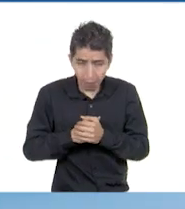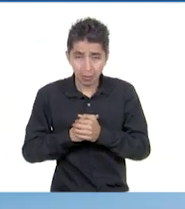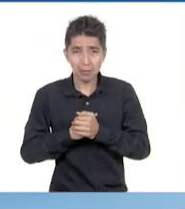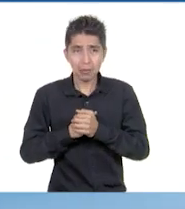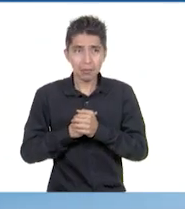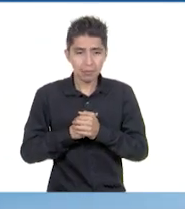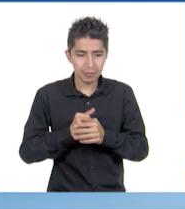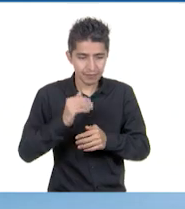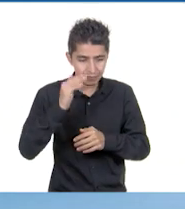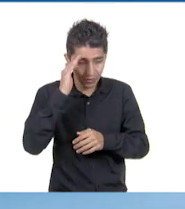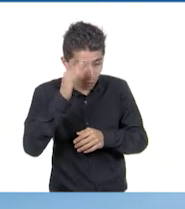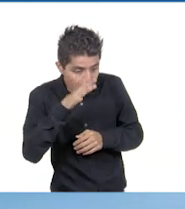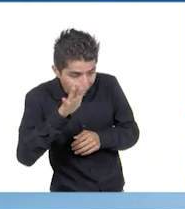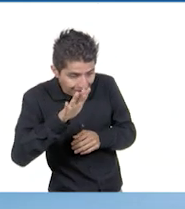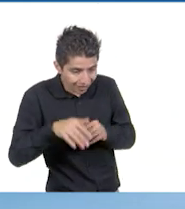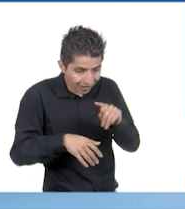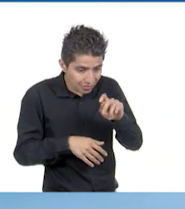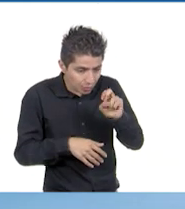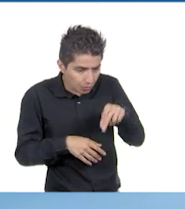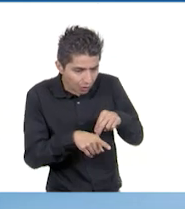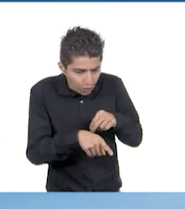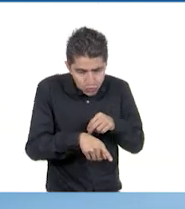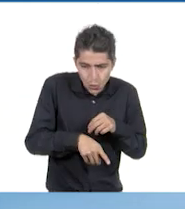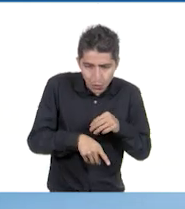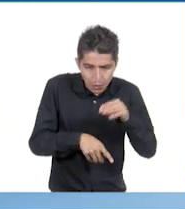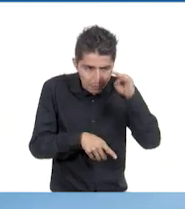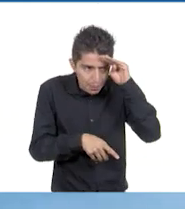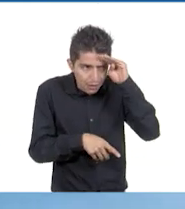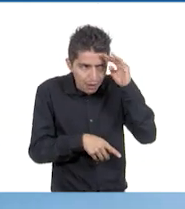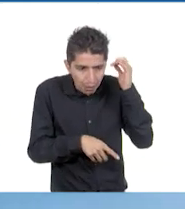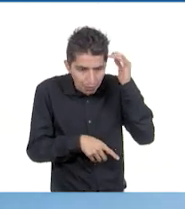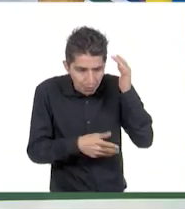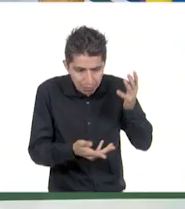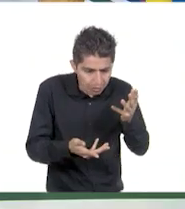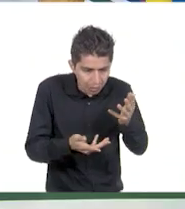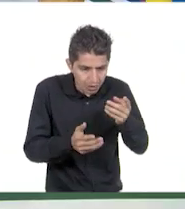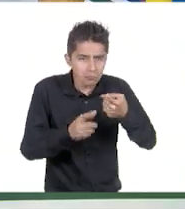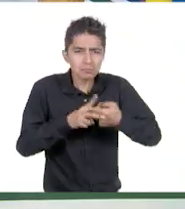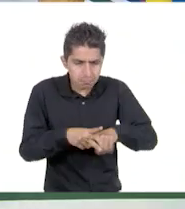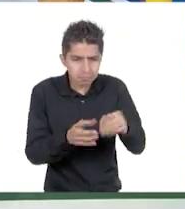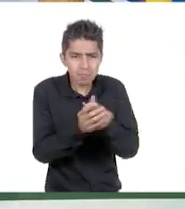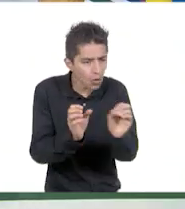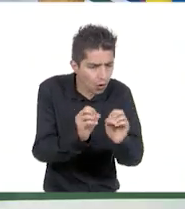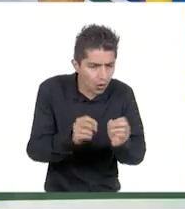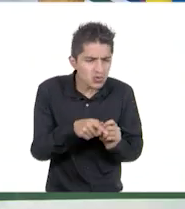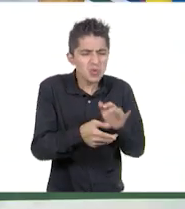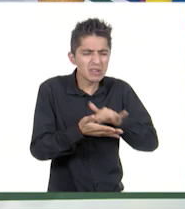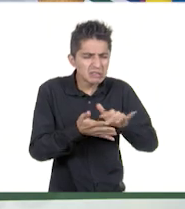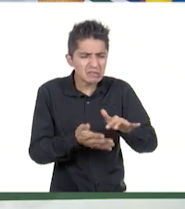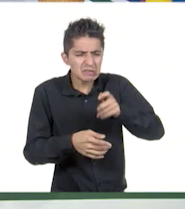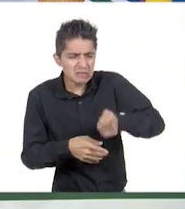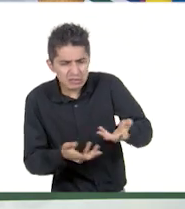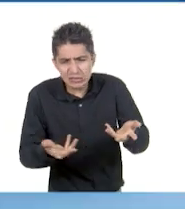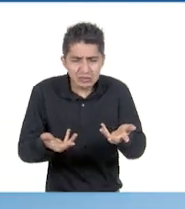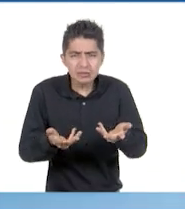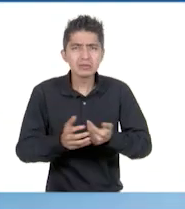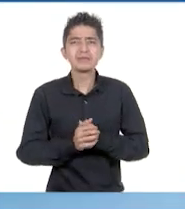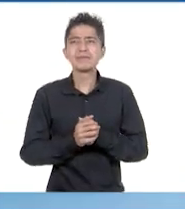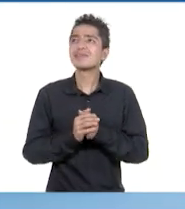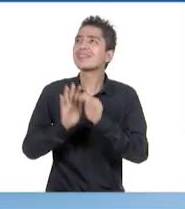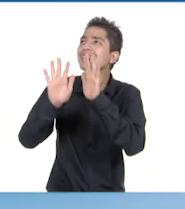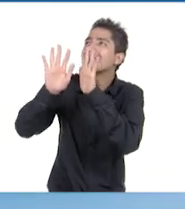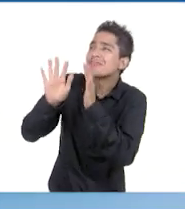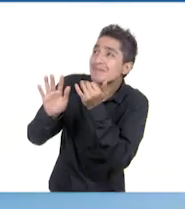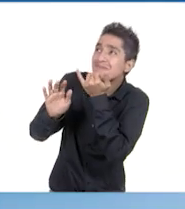Hola Ton. Te noto muy pensativo y aún no iniciamos con nuestra clase. ¿Qué estás leyendo? Ay,